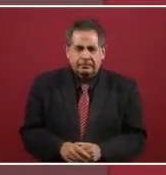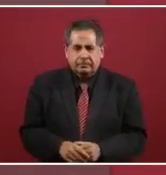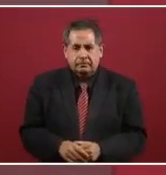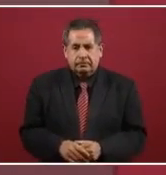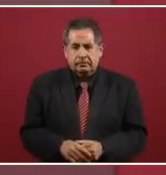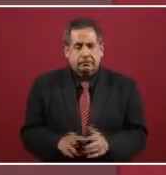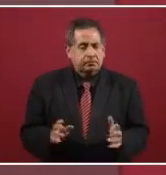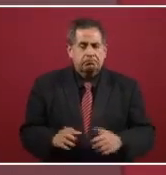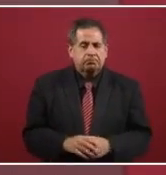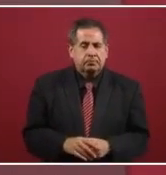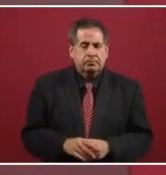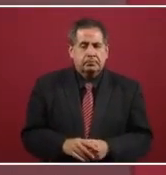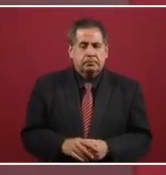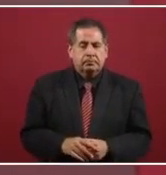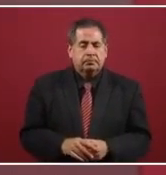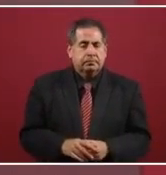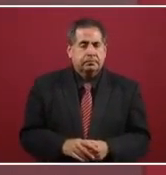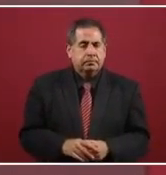solo